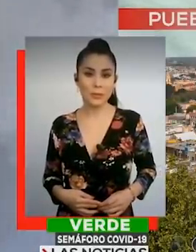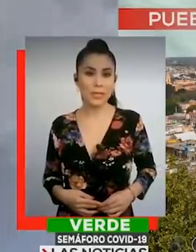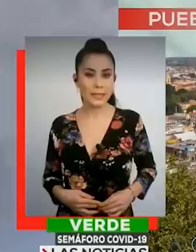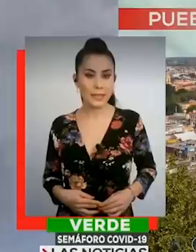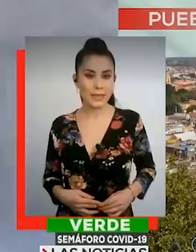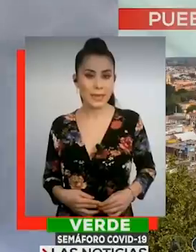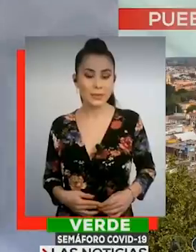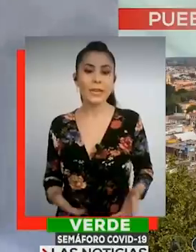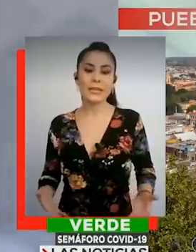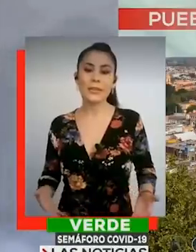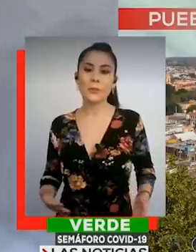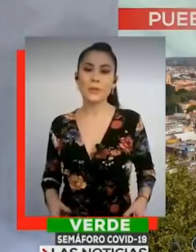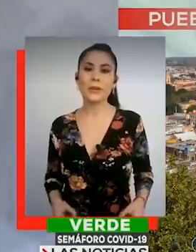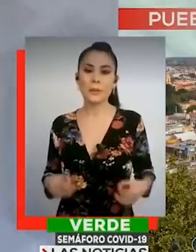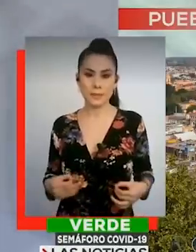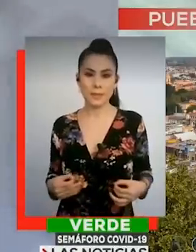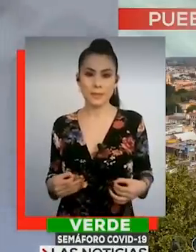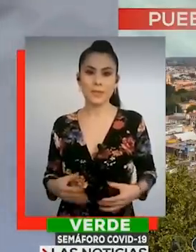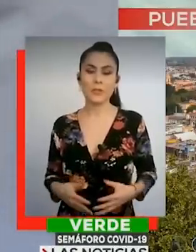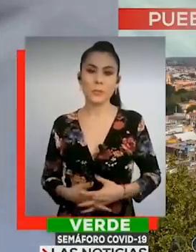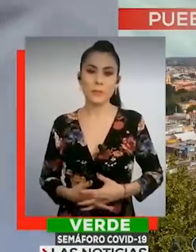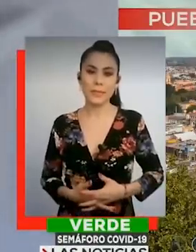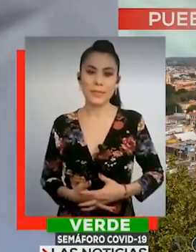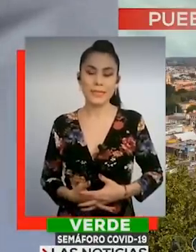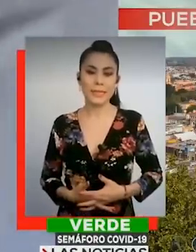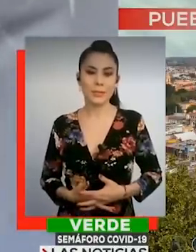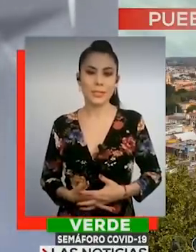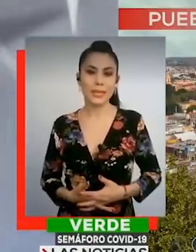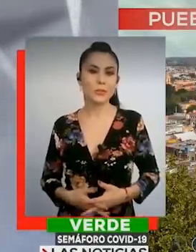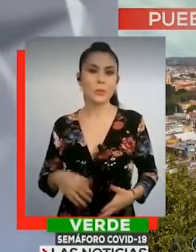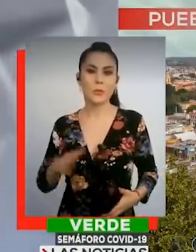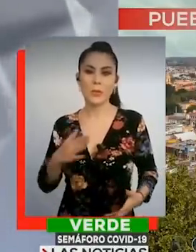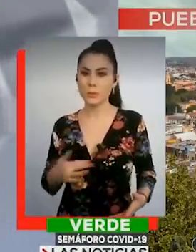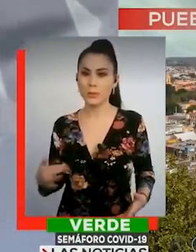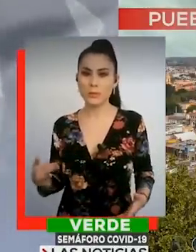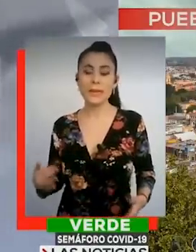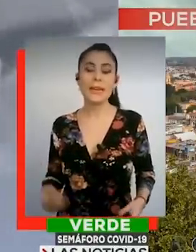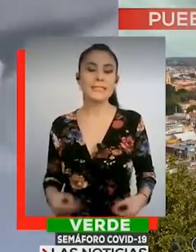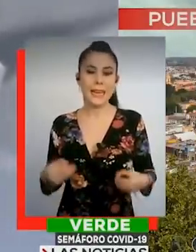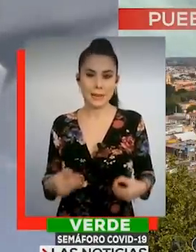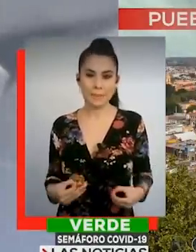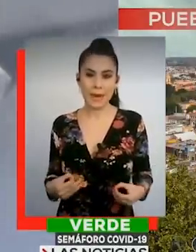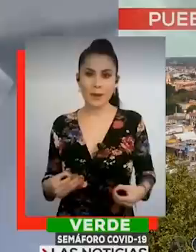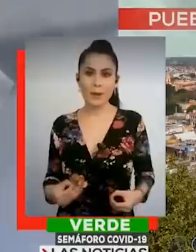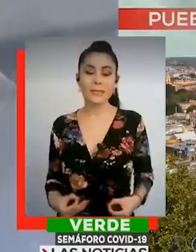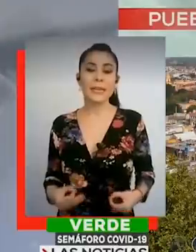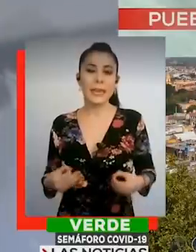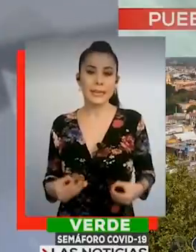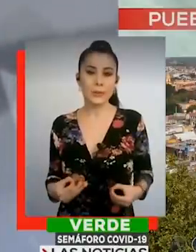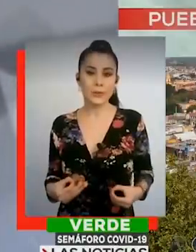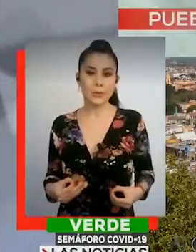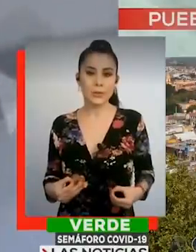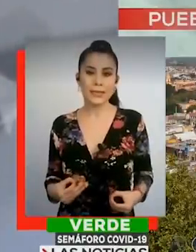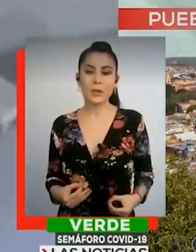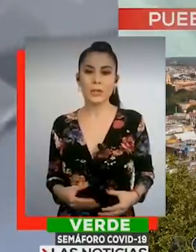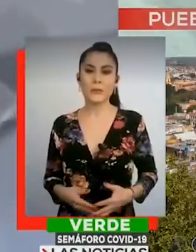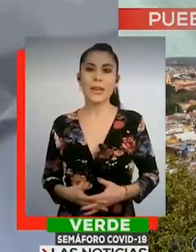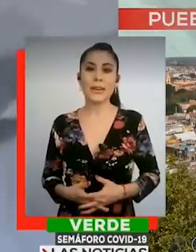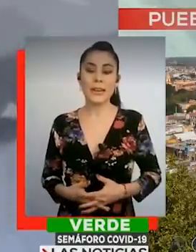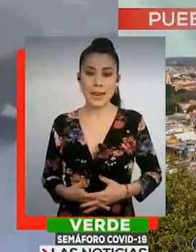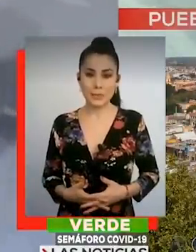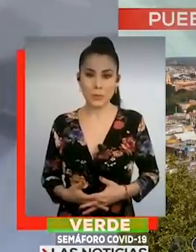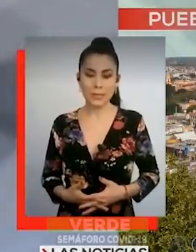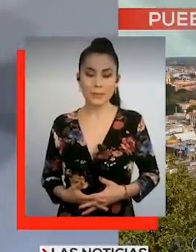culmina de 12 a 13 grados y el domingo la máxima de 22 con misma de 13 a 14 grados como podemos observar shark el paraguas y hay que considerar que